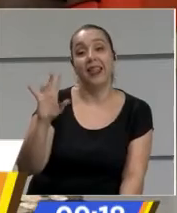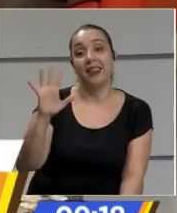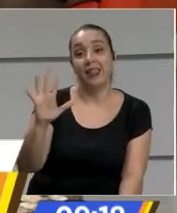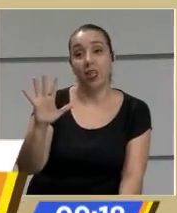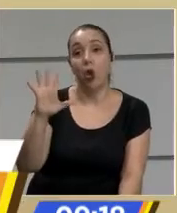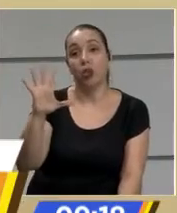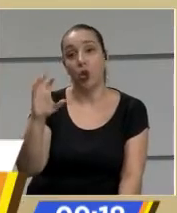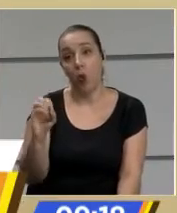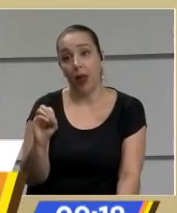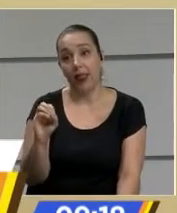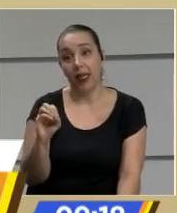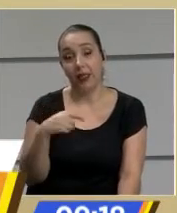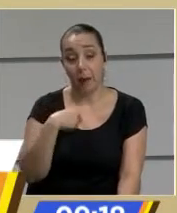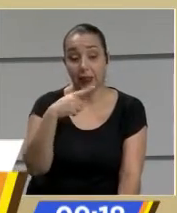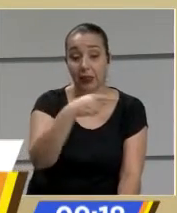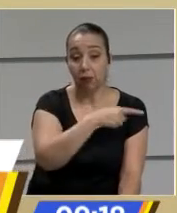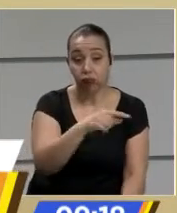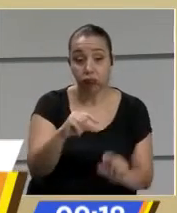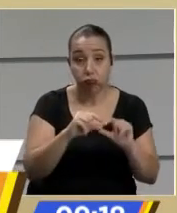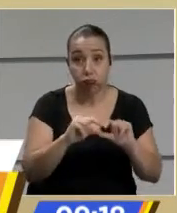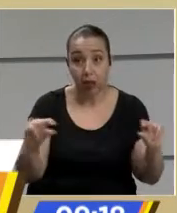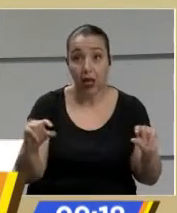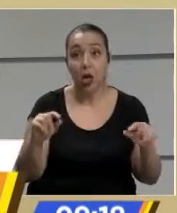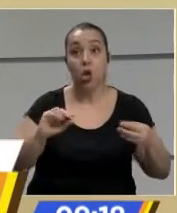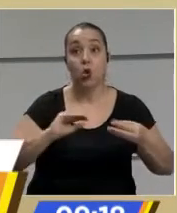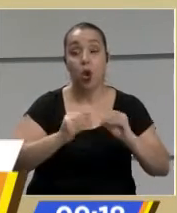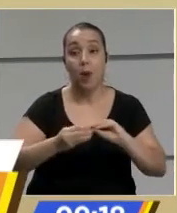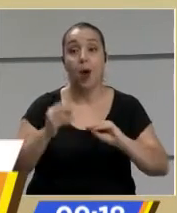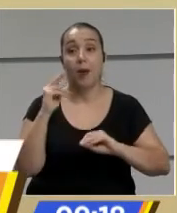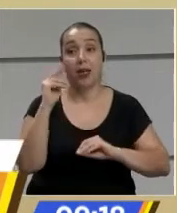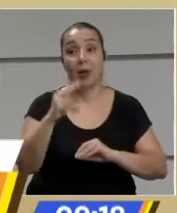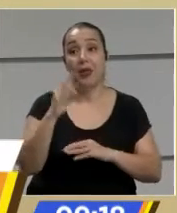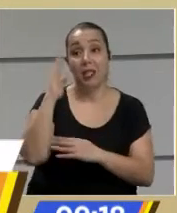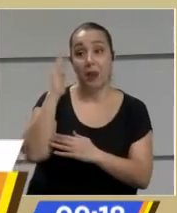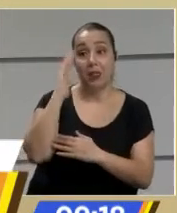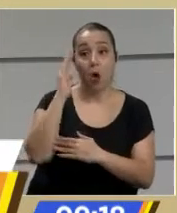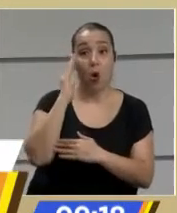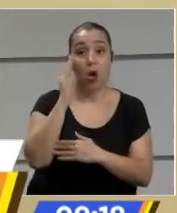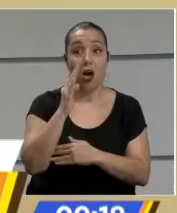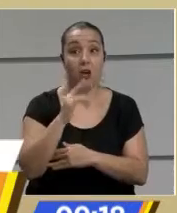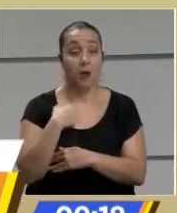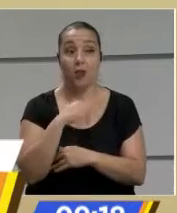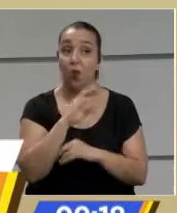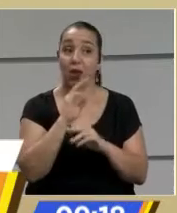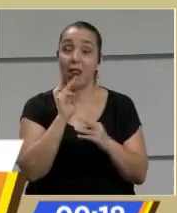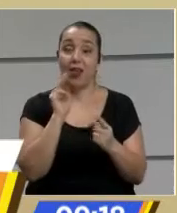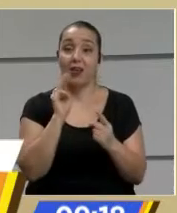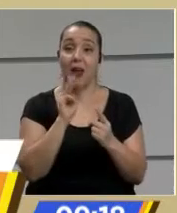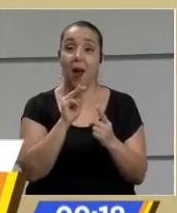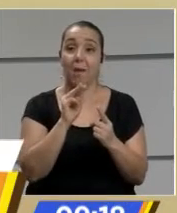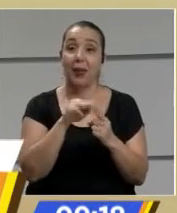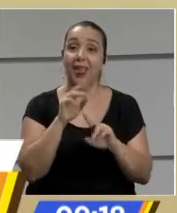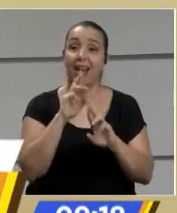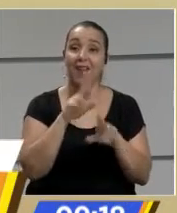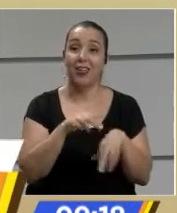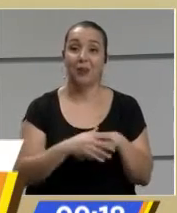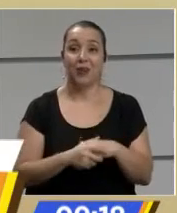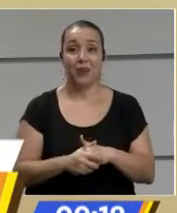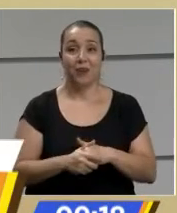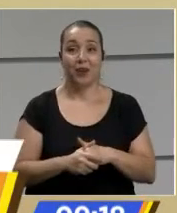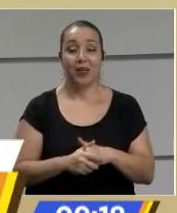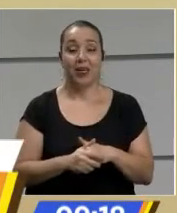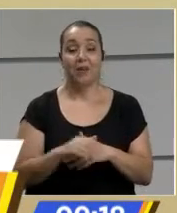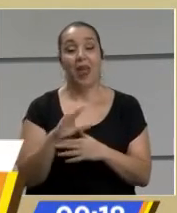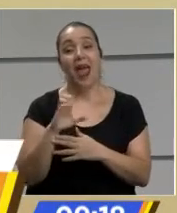22-20-75-50. Okay. Ahí está en pantalla el número para que ingrese. Y yo voy a leer algunos saludos, no voy a leer el mensaje de la que respondió.